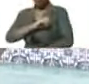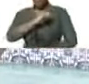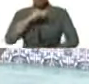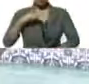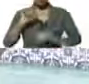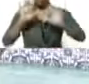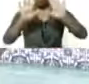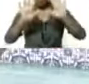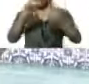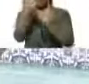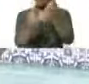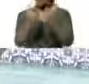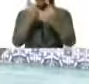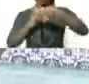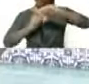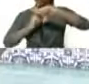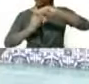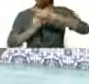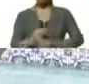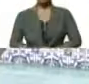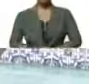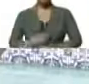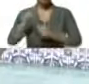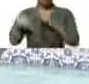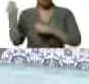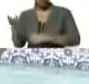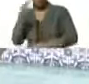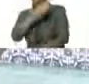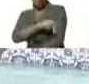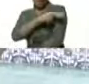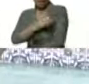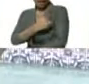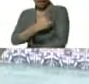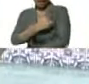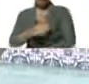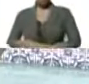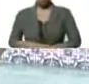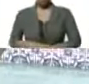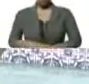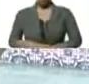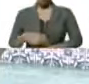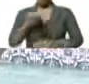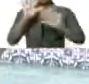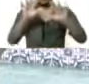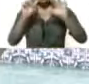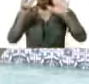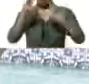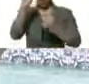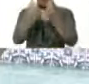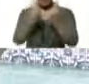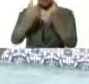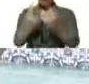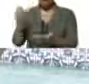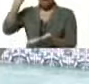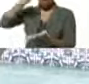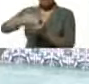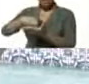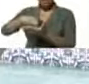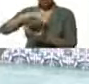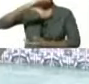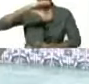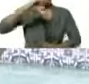10 pacientes positivos. En hospitales Centinela, 18 pacientes. En los centros de